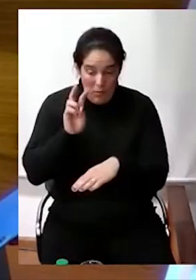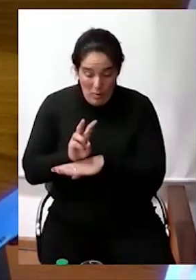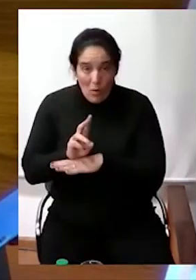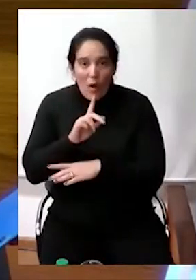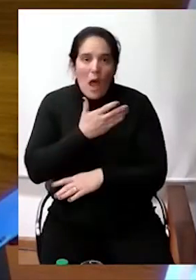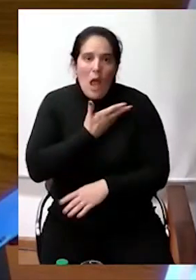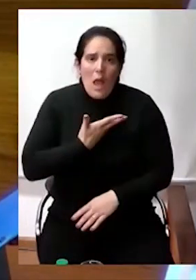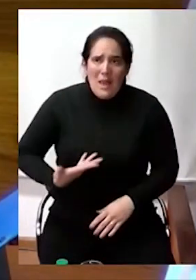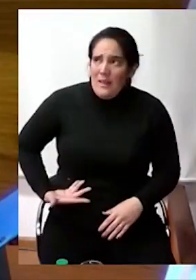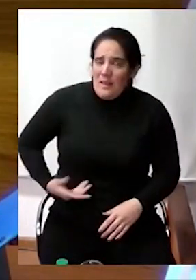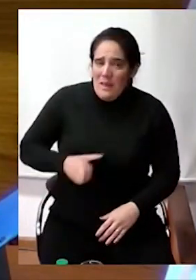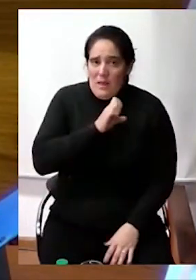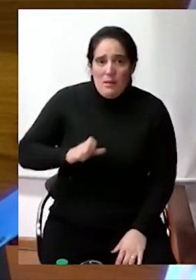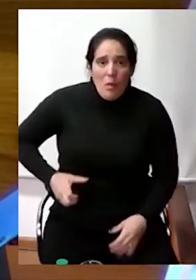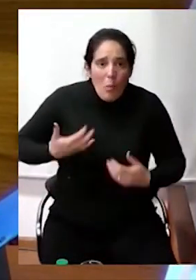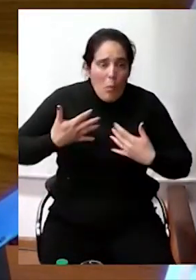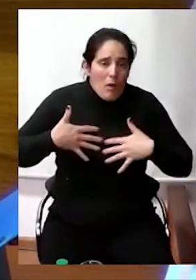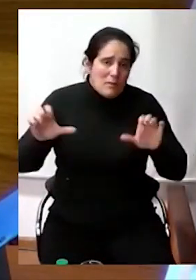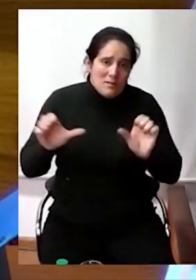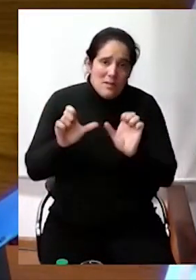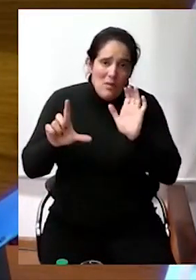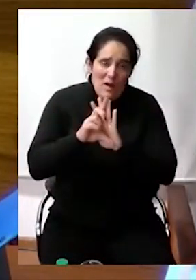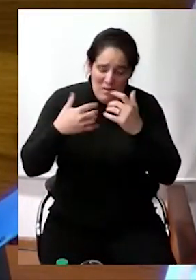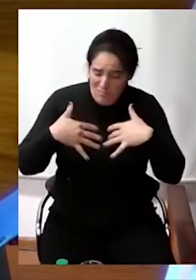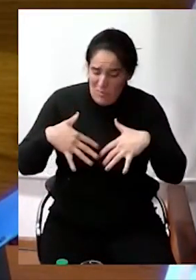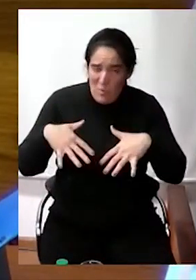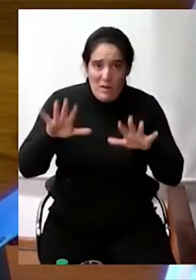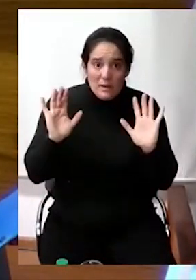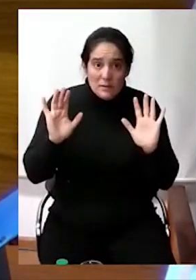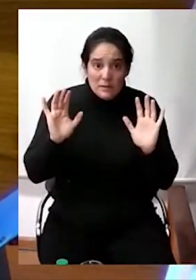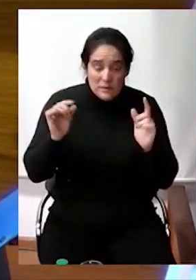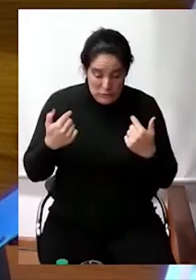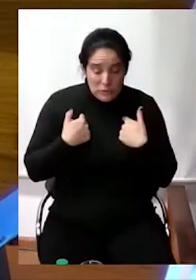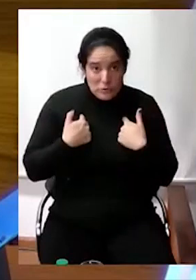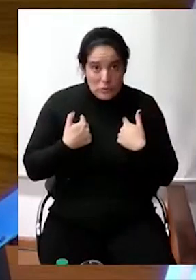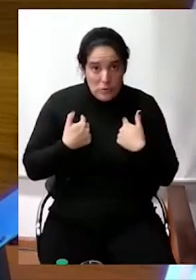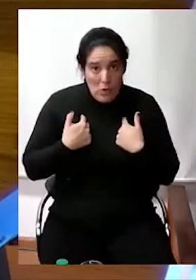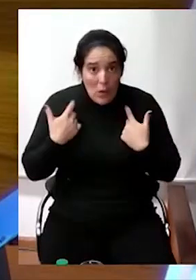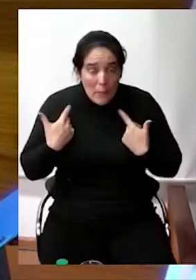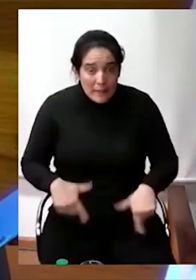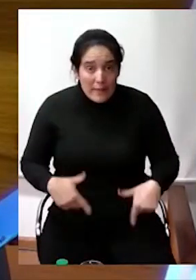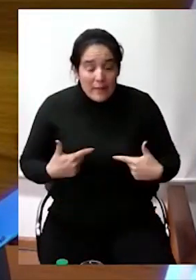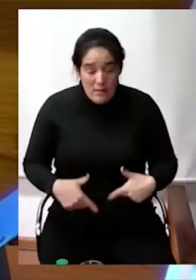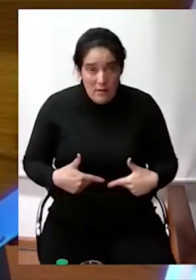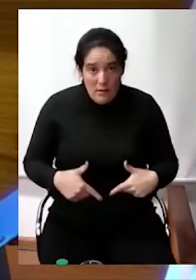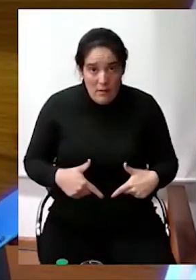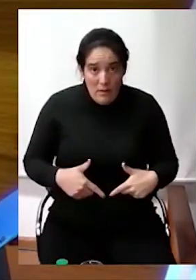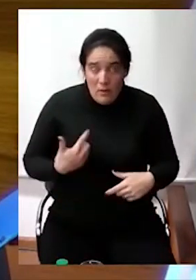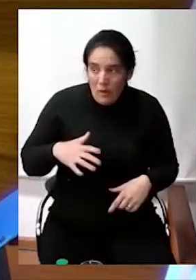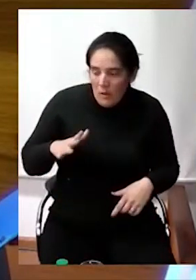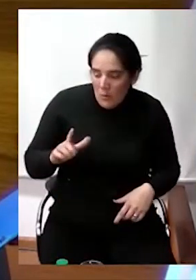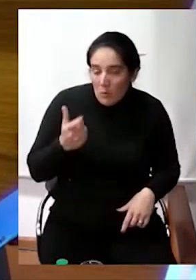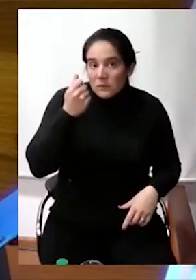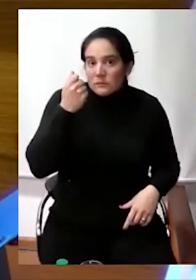estado puede hacer lo que la ley le habilita para hacer no puede hacer lo que quiera nosotros como policía territorial si